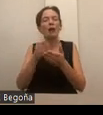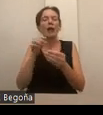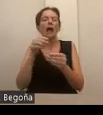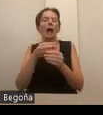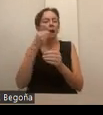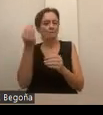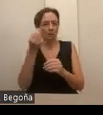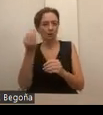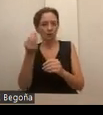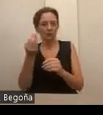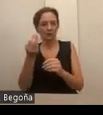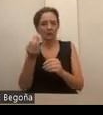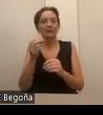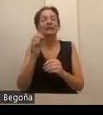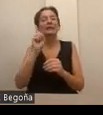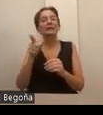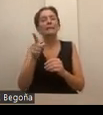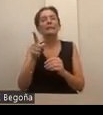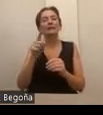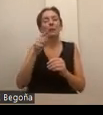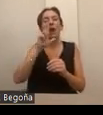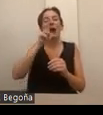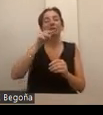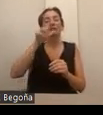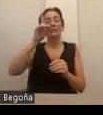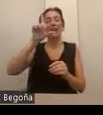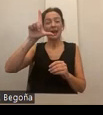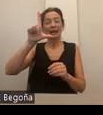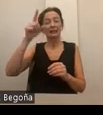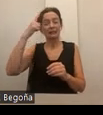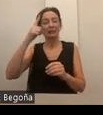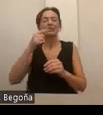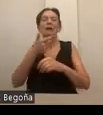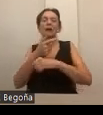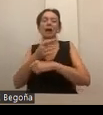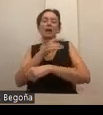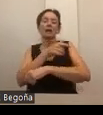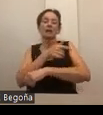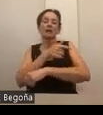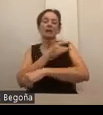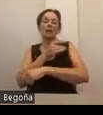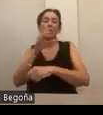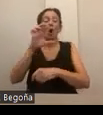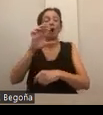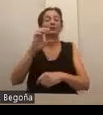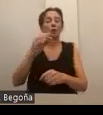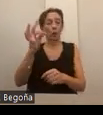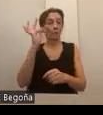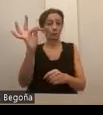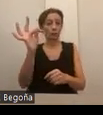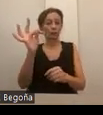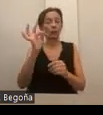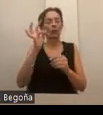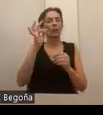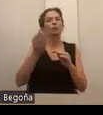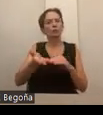sí que hay un aumento del HDL, que como sabéis es el colesterol bueno, que es el protector. Esto como